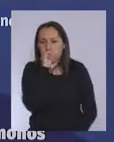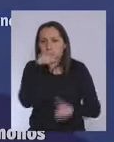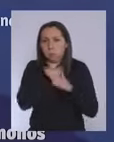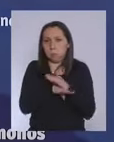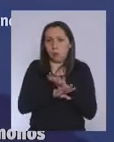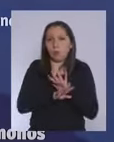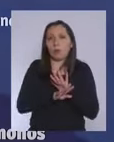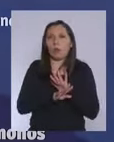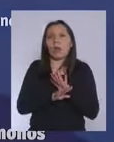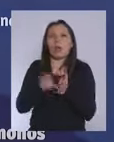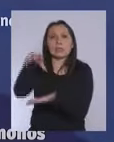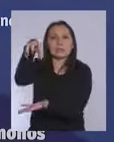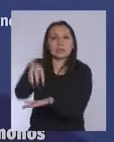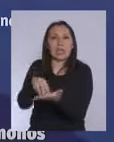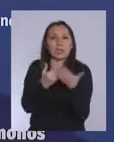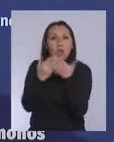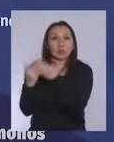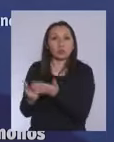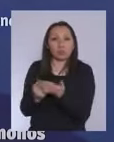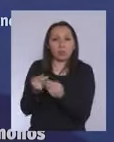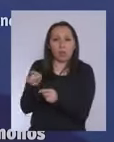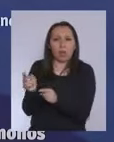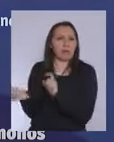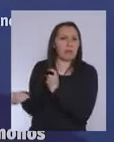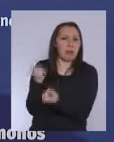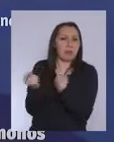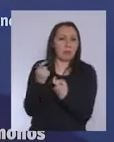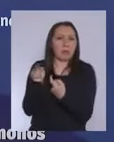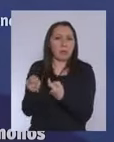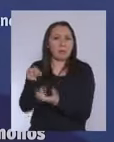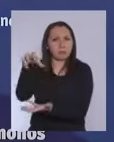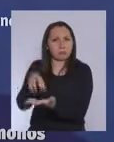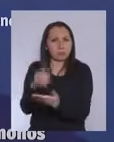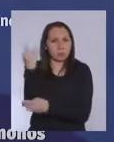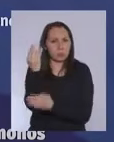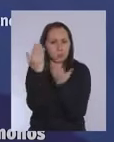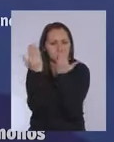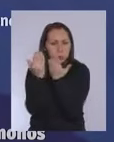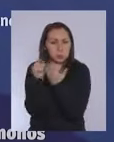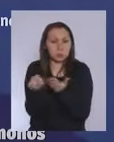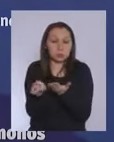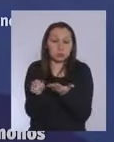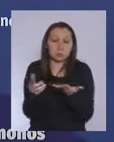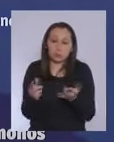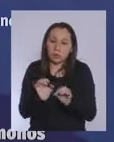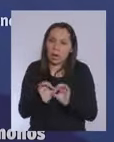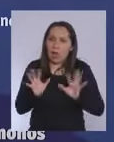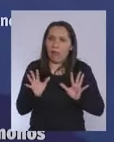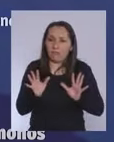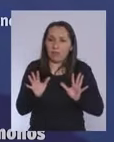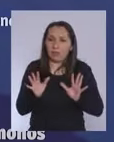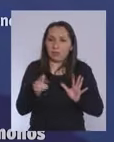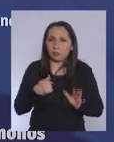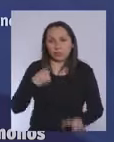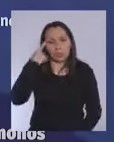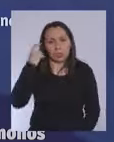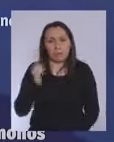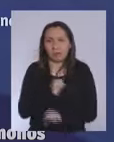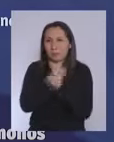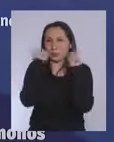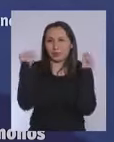manto de un centro de estudios y un centro académico me parece gravísima es